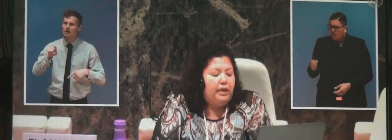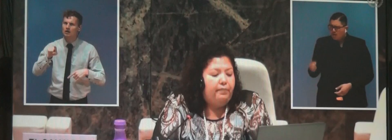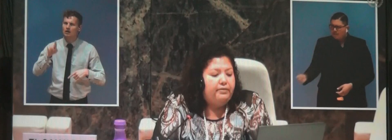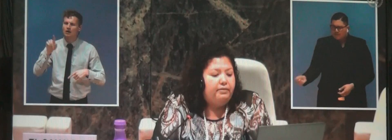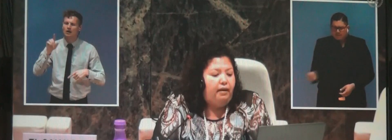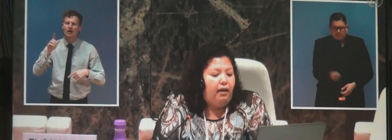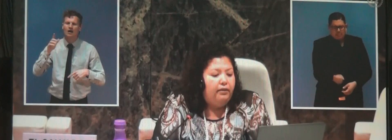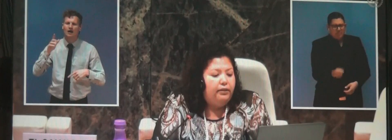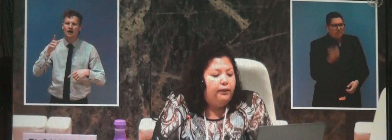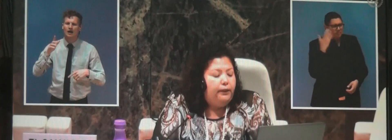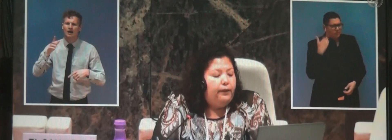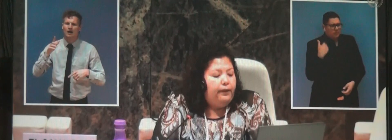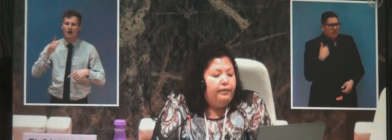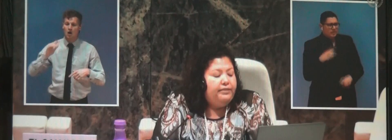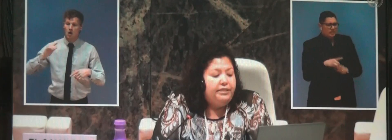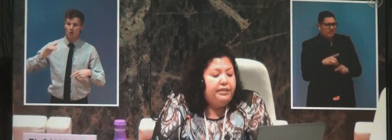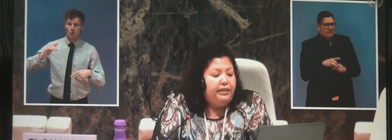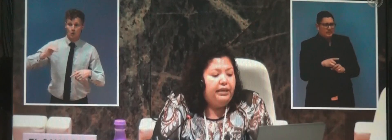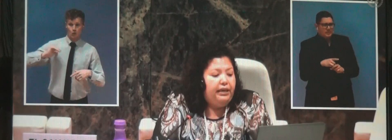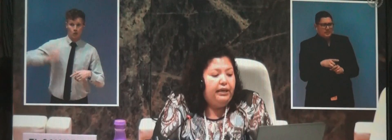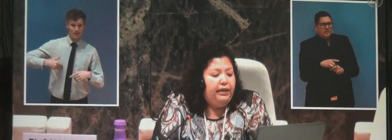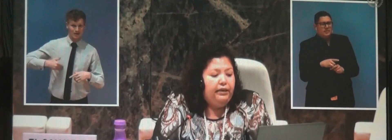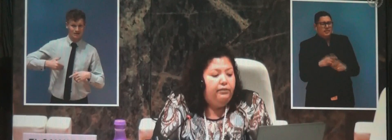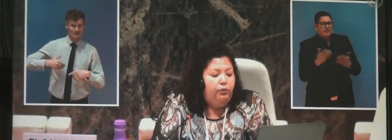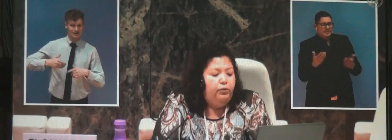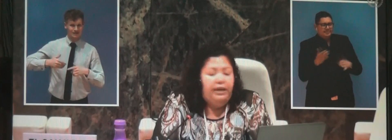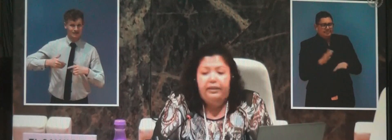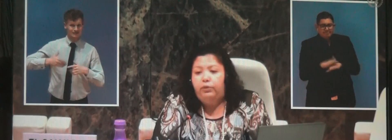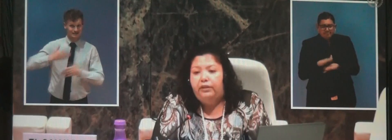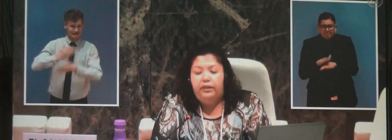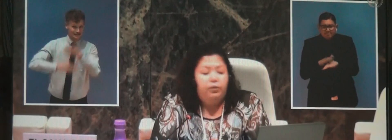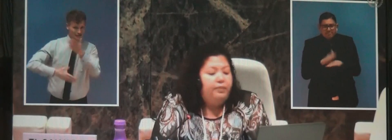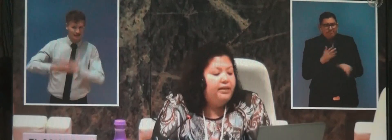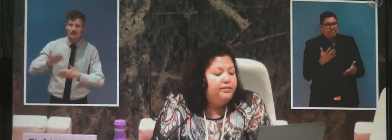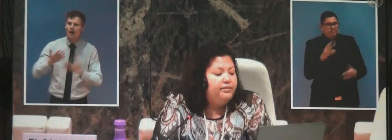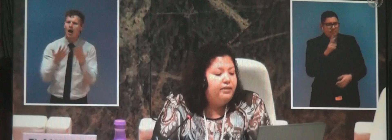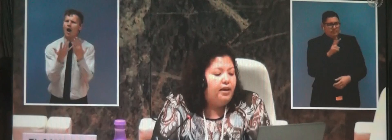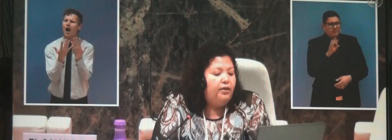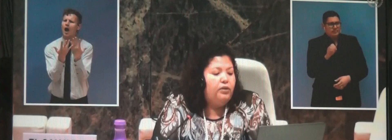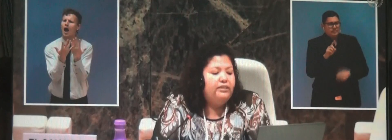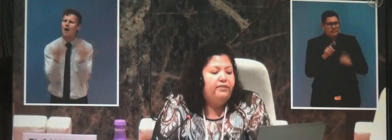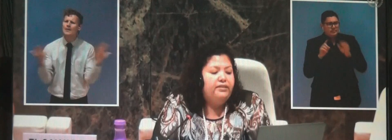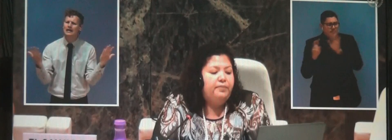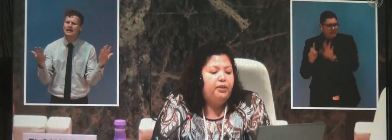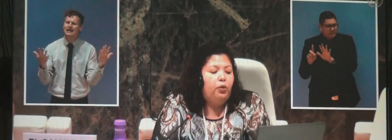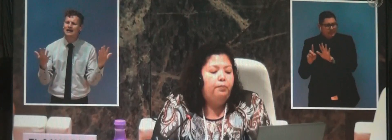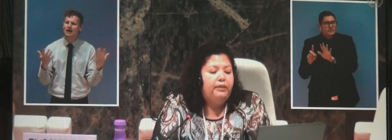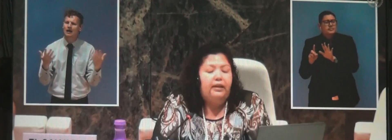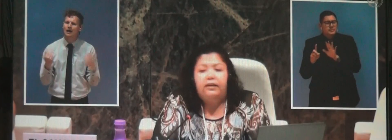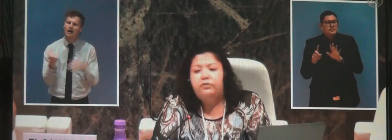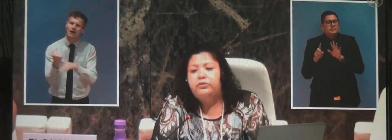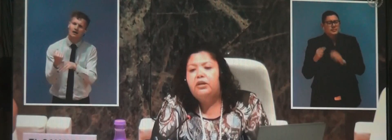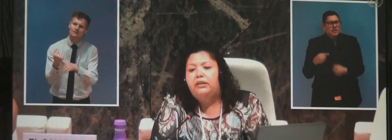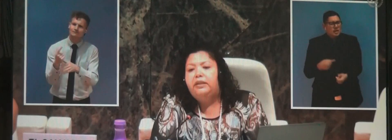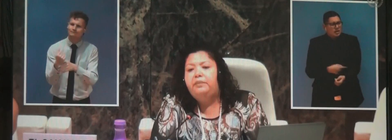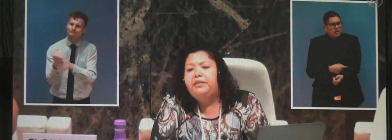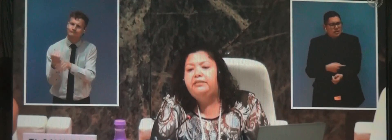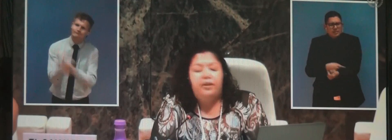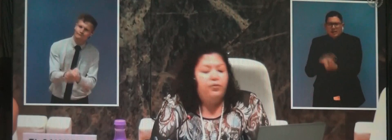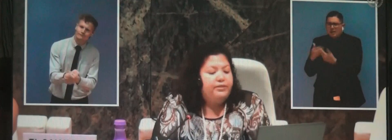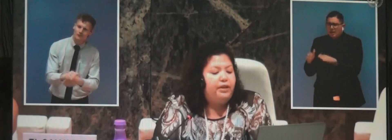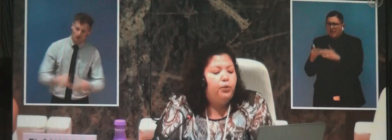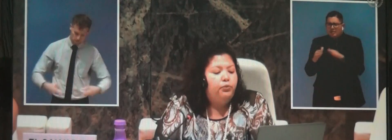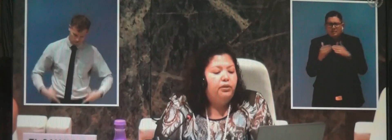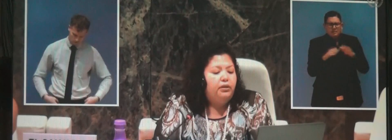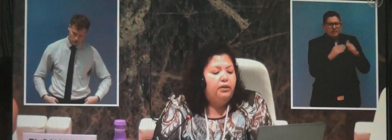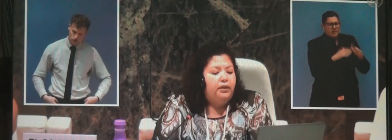con discapacidad. Decir que durante el 2016 los establecimientos hospitalarios del